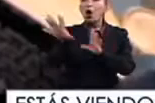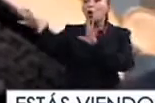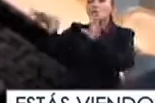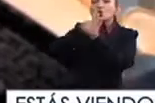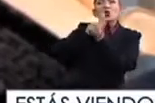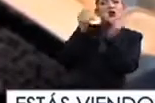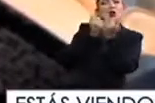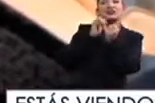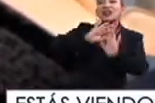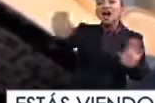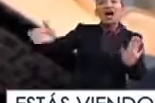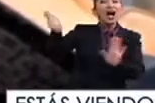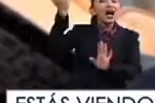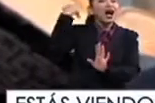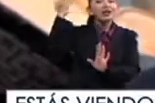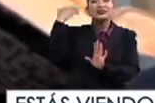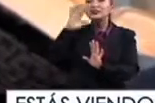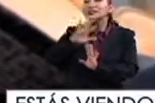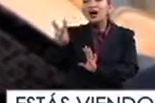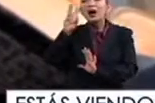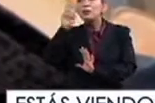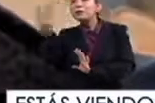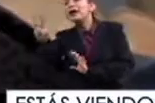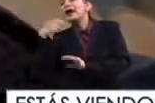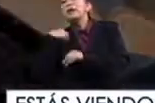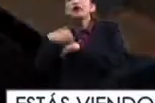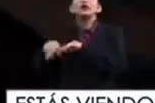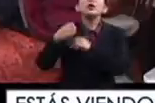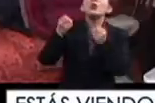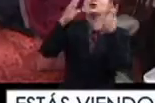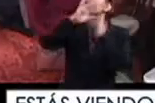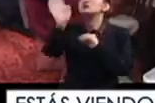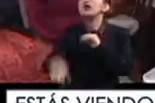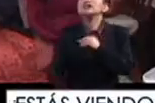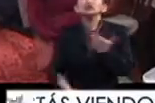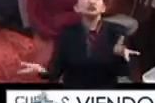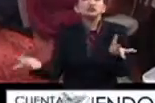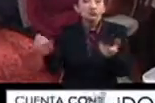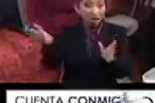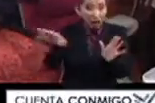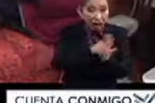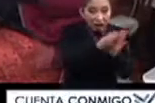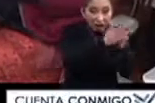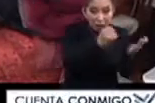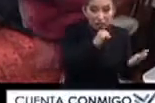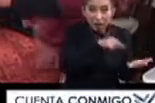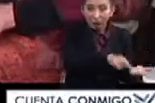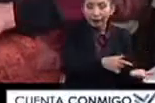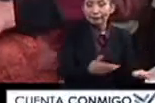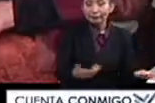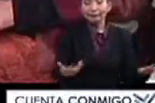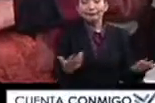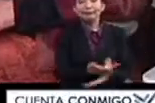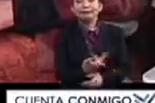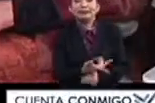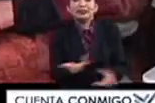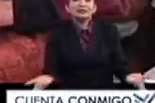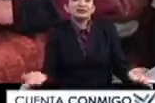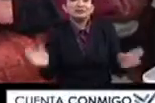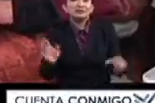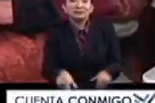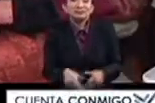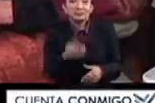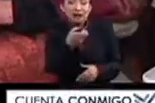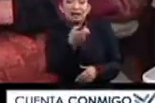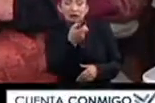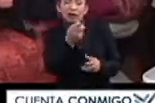reproducir algo que ya es como una especie de estadística de la masacre, sin ninguna apreciación real de lo que está pasando, ¿no? Es